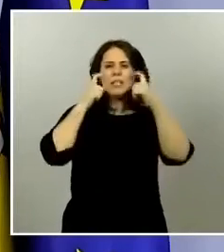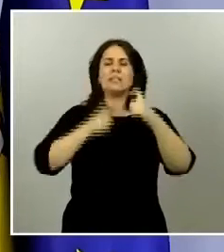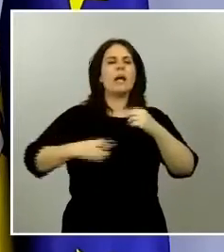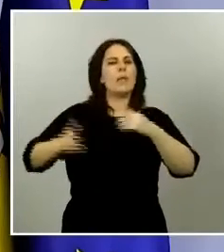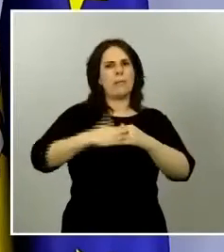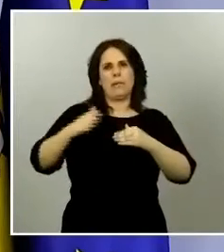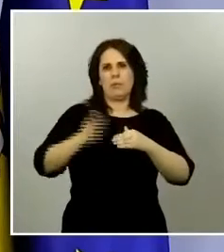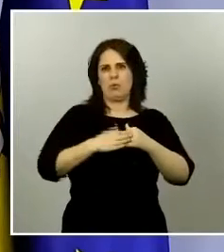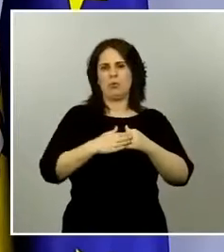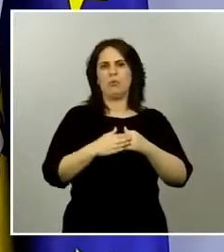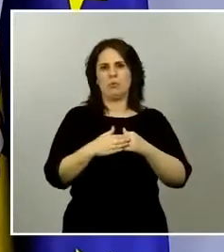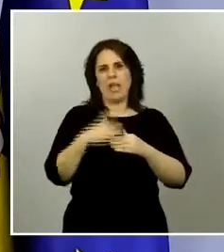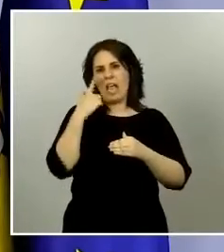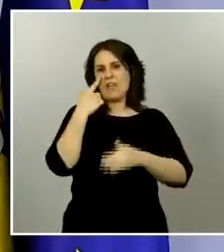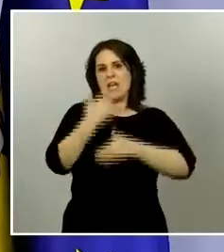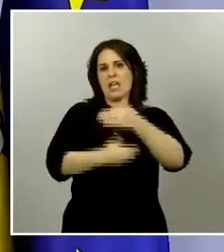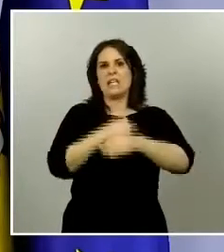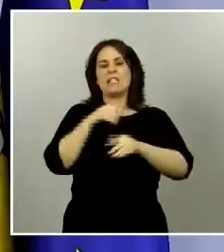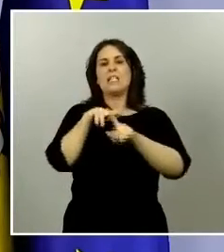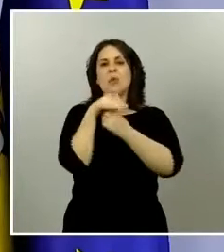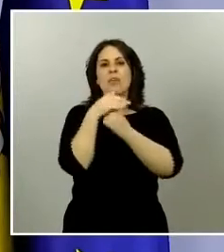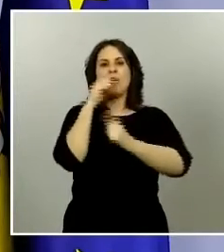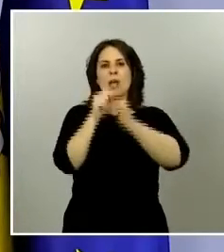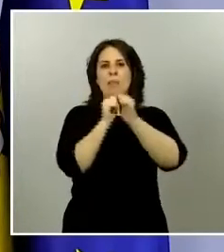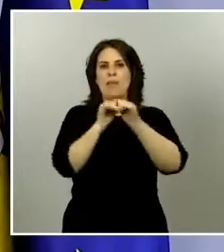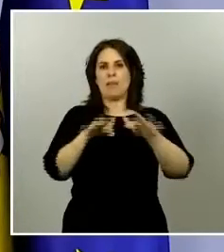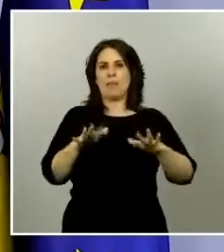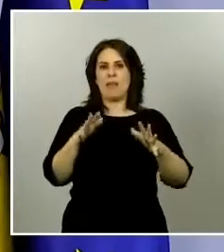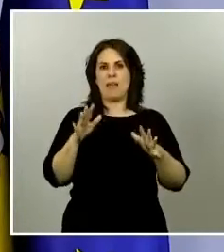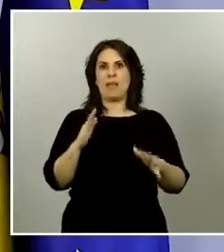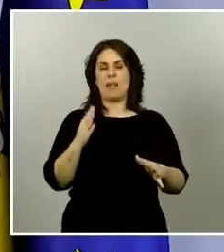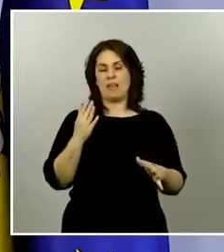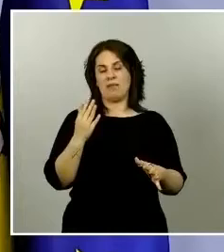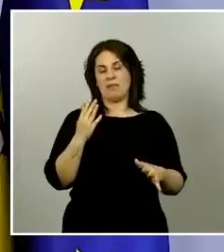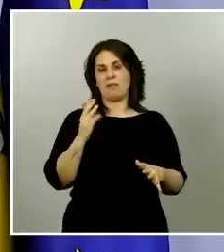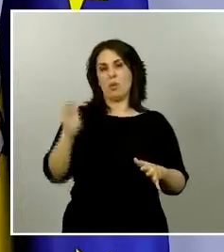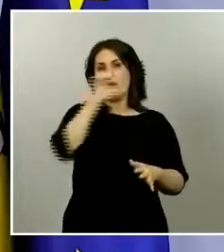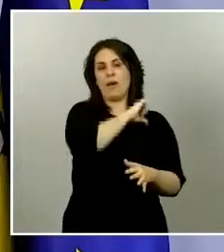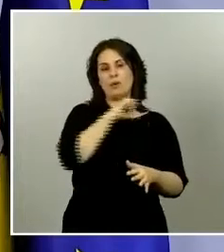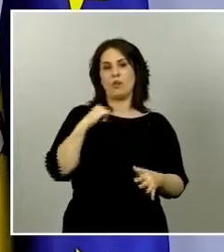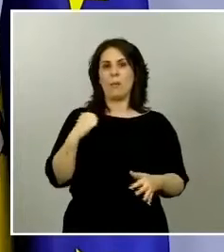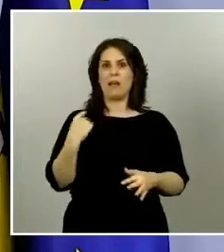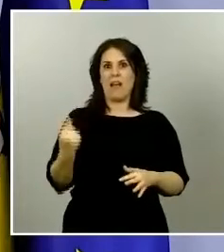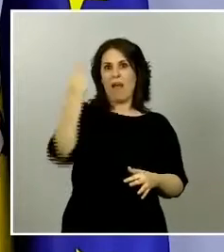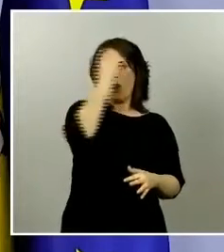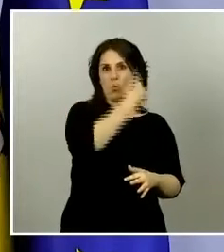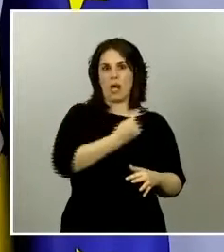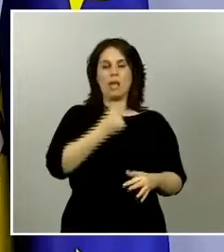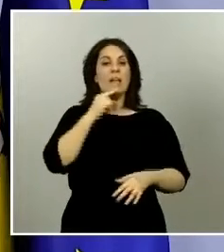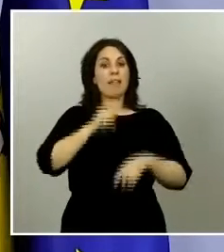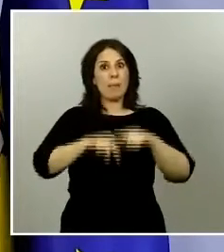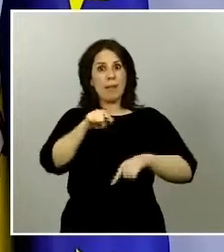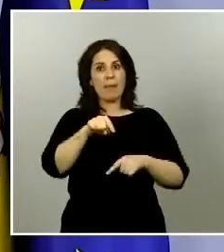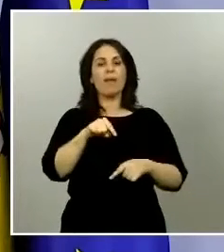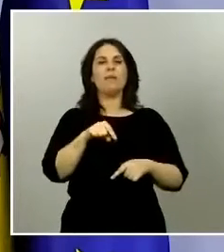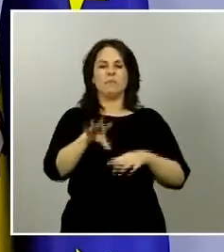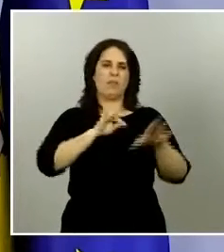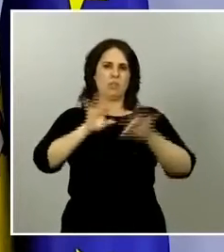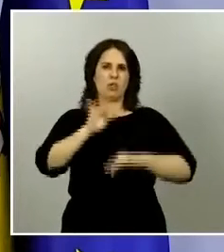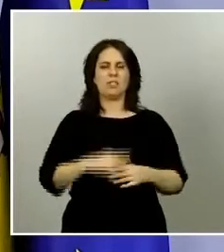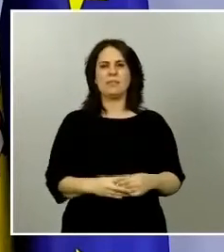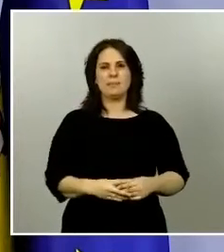sea necesario el mínimo tiempo necesario. Por tanto, vamos a ir viendo cómo evolucionan la situación epidemiológica de cada unidad territorial